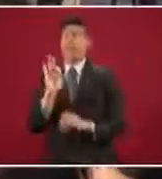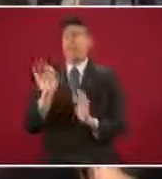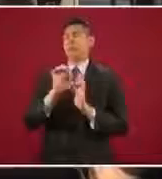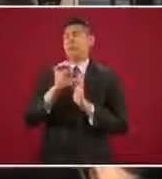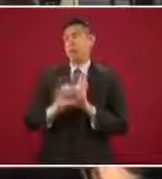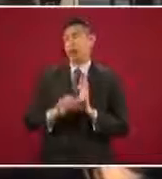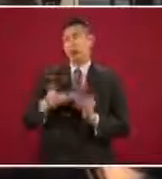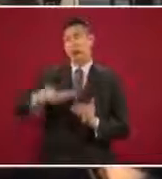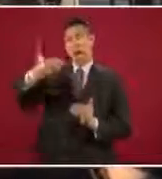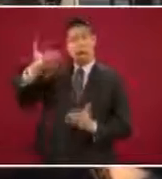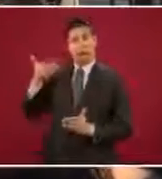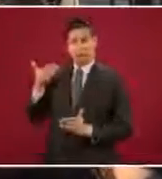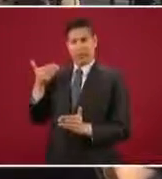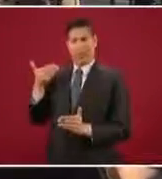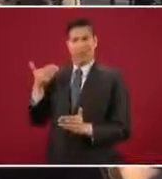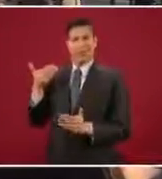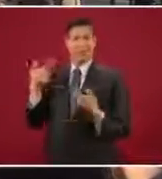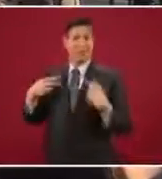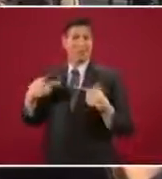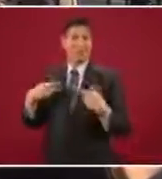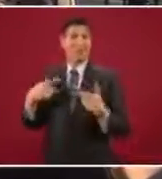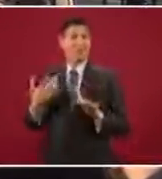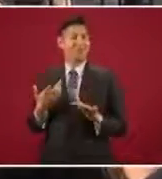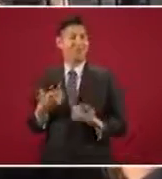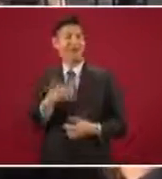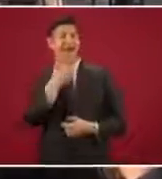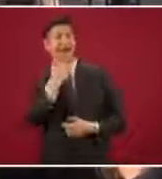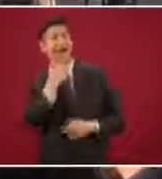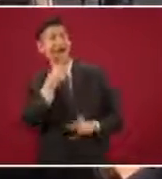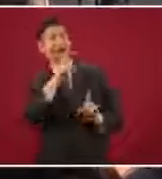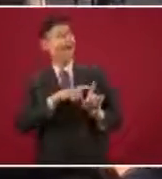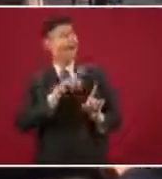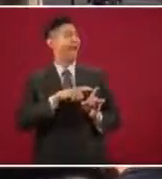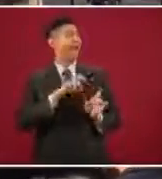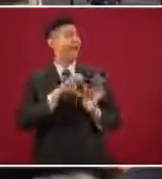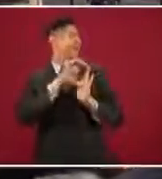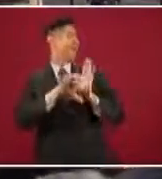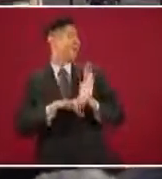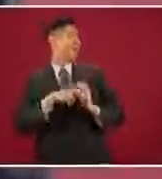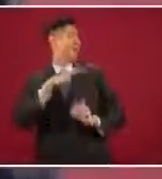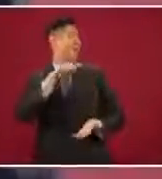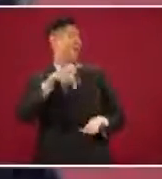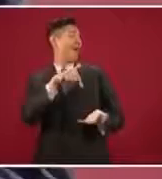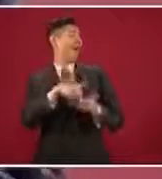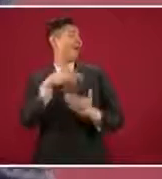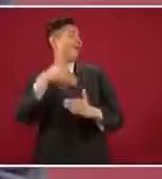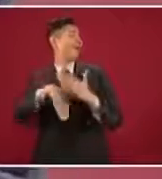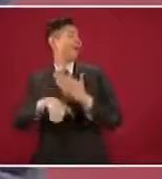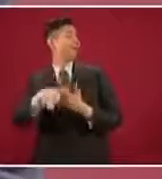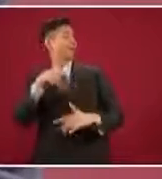ya me los imagino, de que dónde iban a guardar el avión, ahora quieren el avión